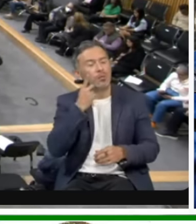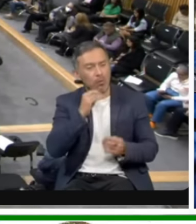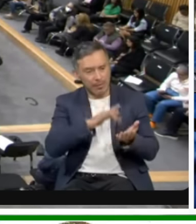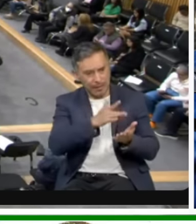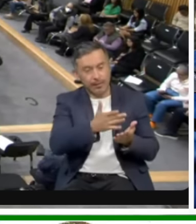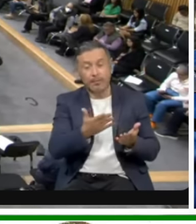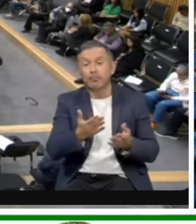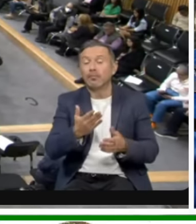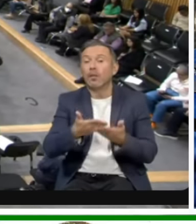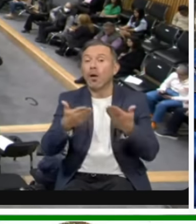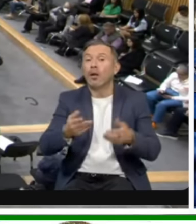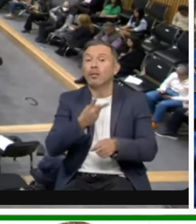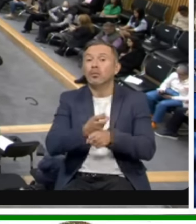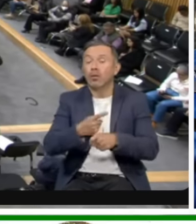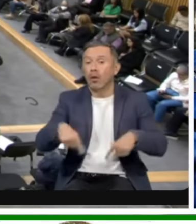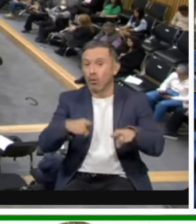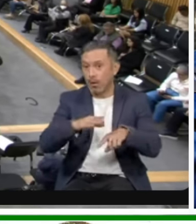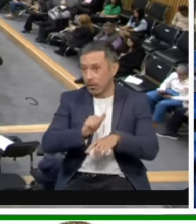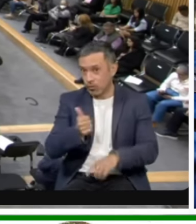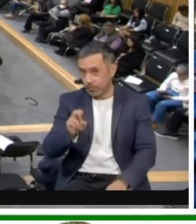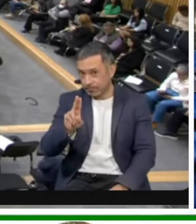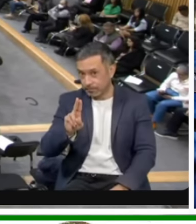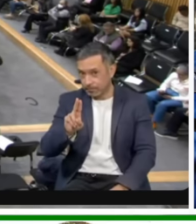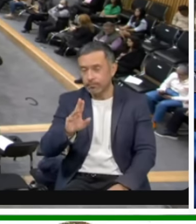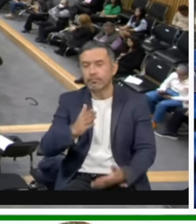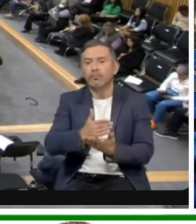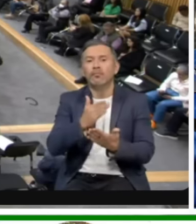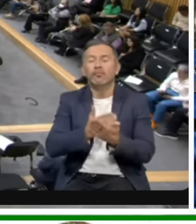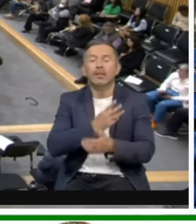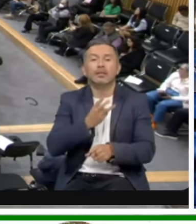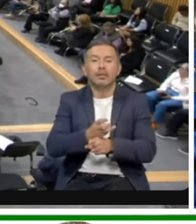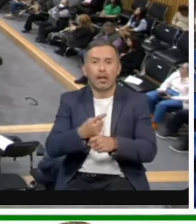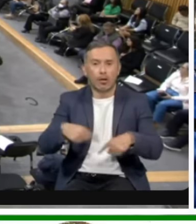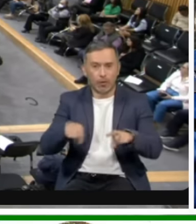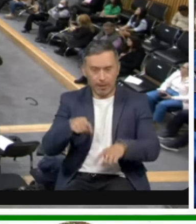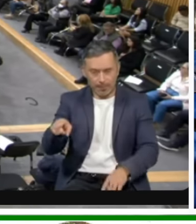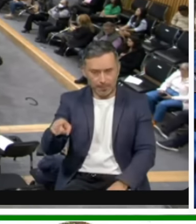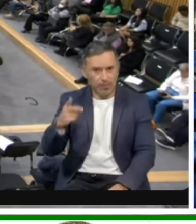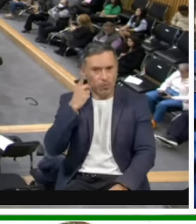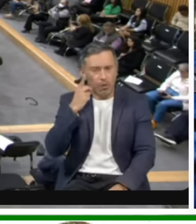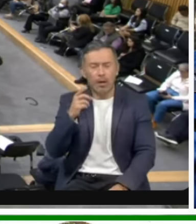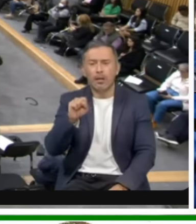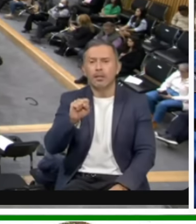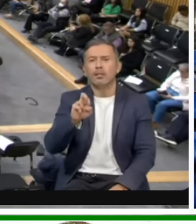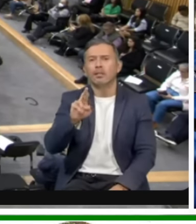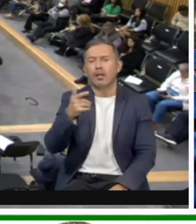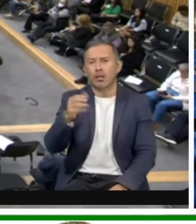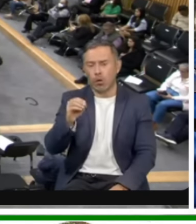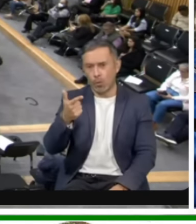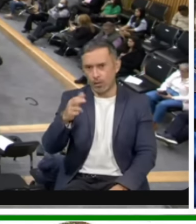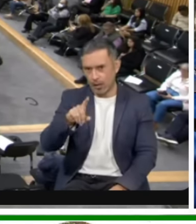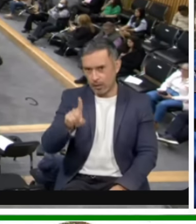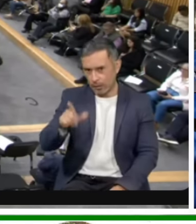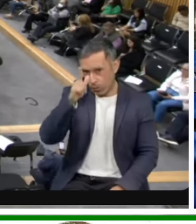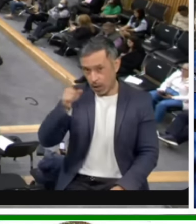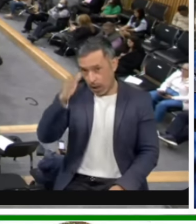segunda ronda en tercera ronda ha solicitado la palabra el diputado Sergio Gutiérrez Luna Le recuerdo que